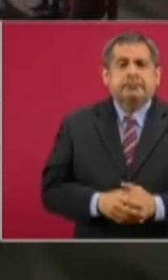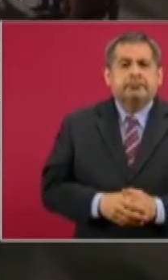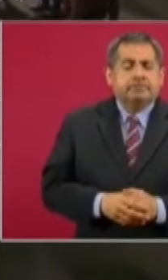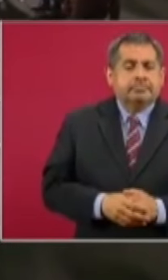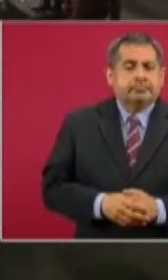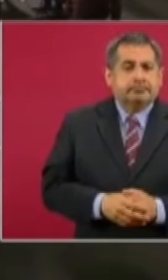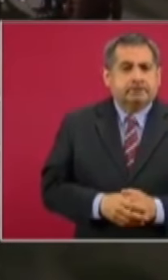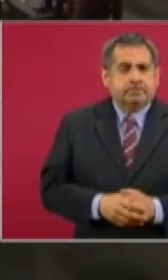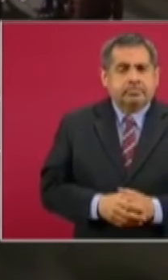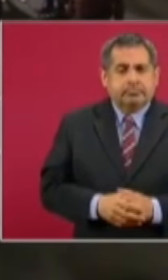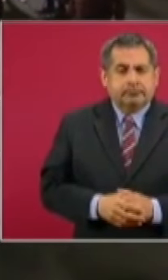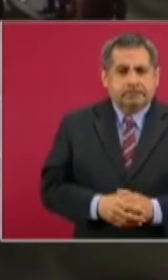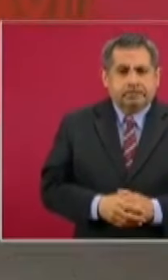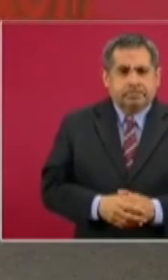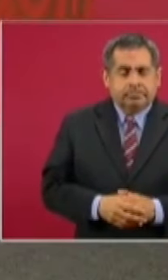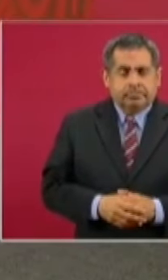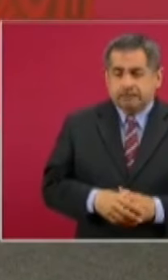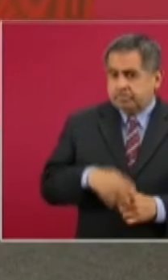Además les digo a mis paisanos,